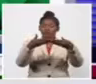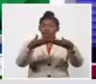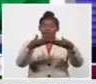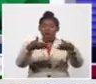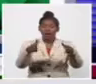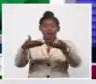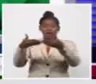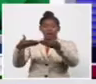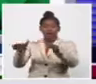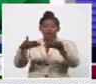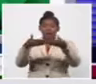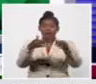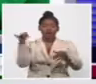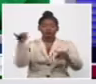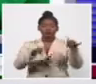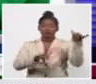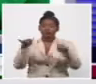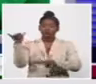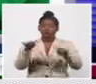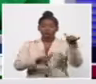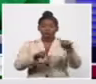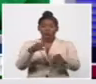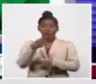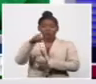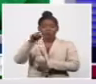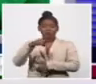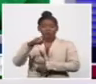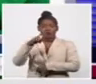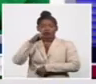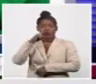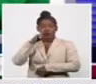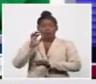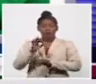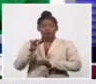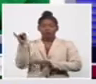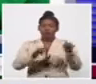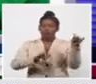un número importante de viajeros que representan el